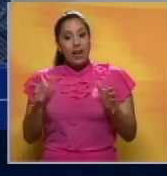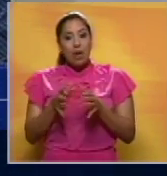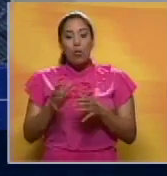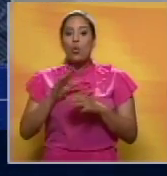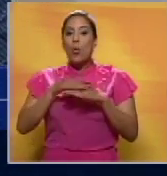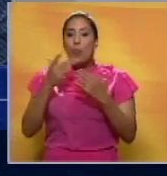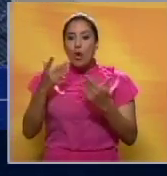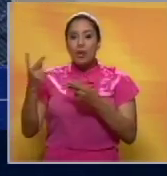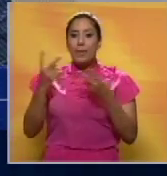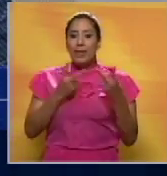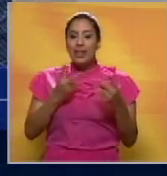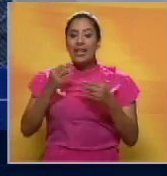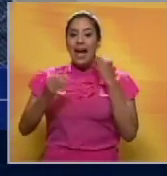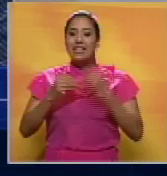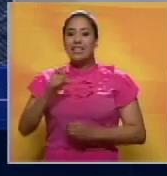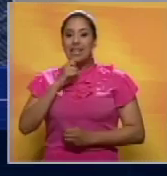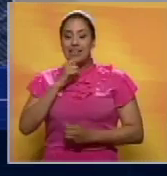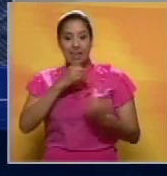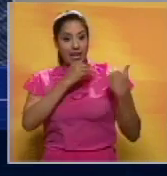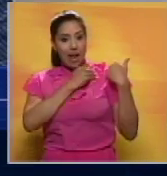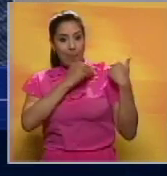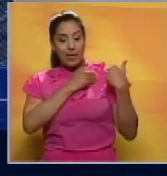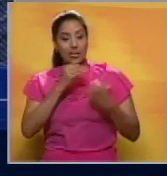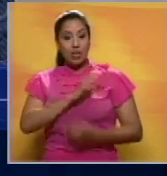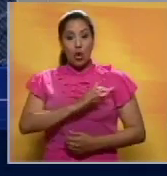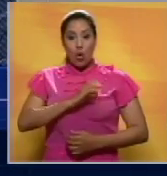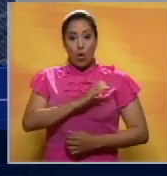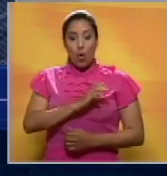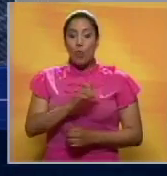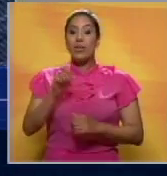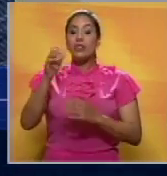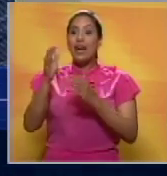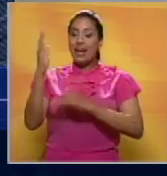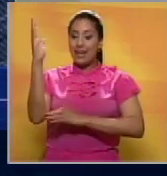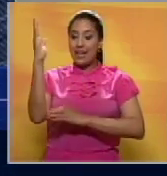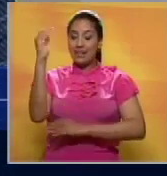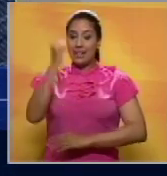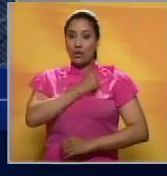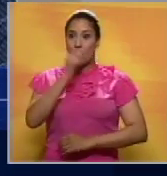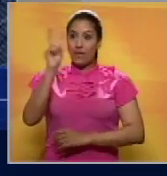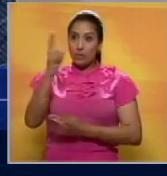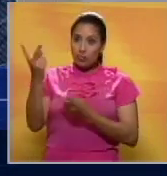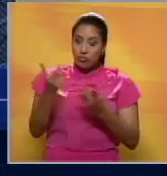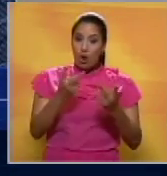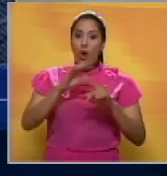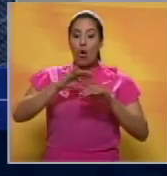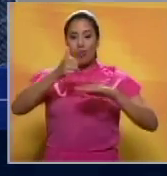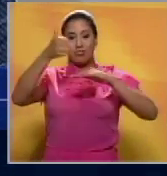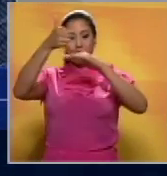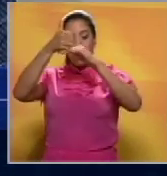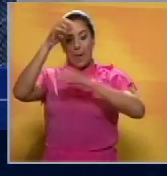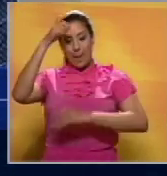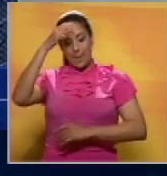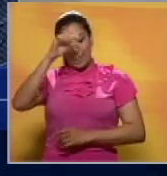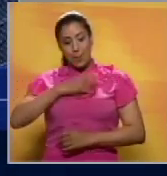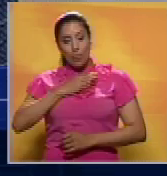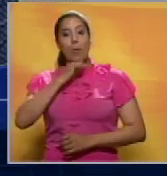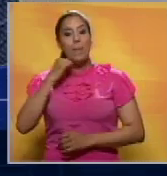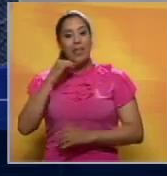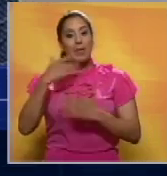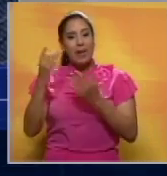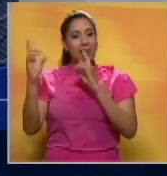es producto de una invitación que hicieron representantes de la Comisión a la Iglesia Católica Venezolana o a la jerarquía, a los obispos, para debatir el